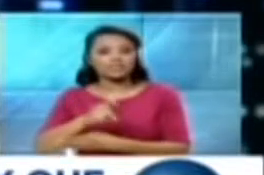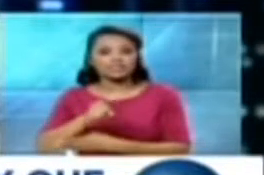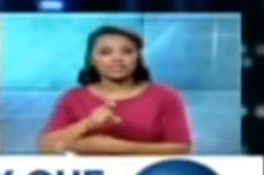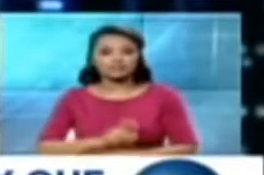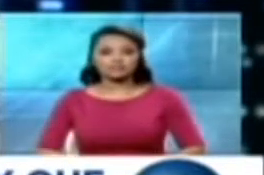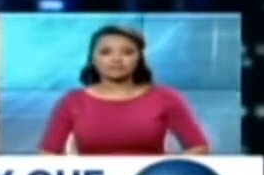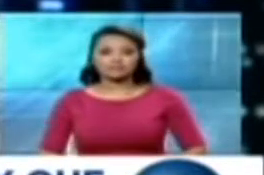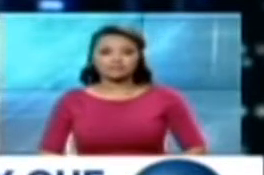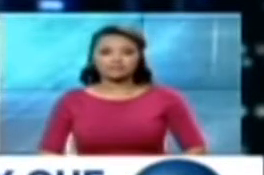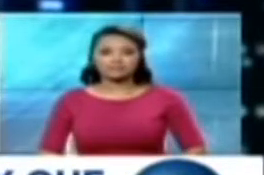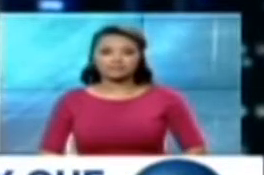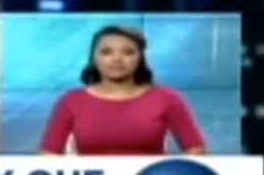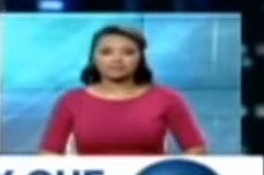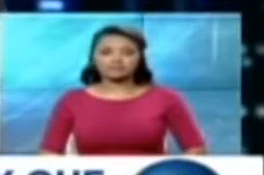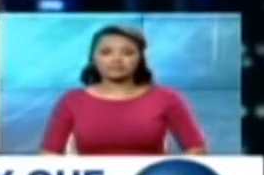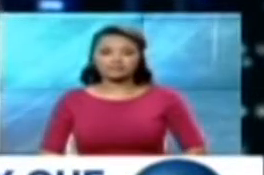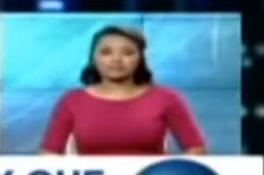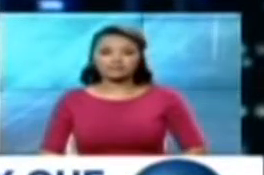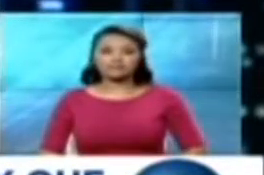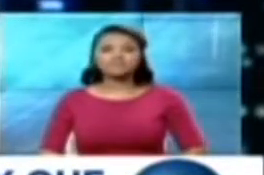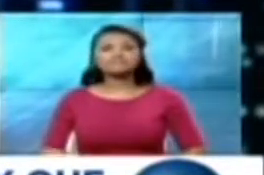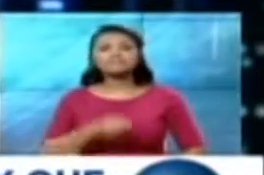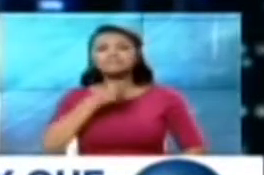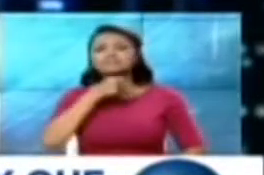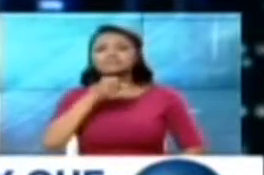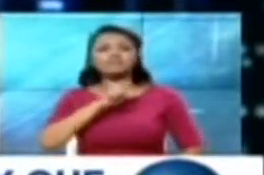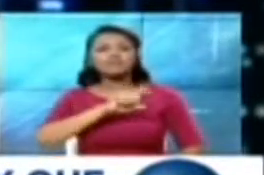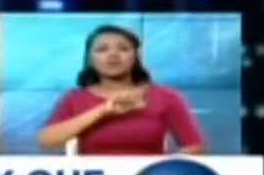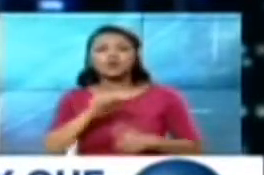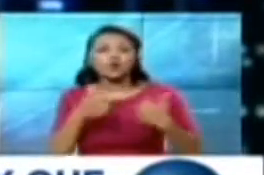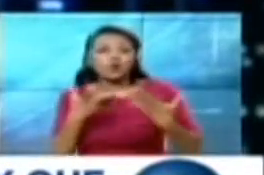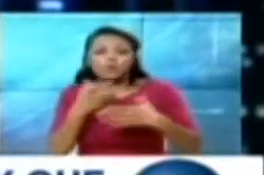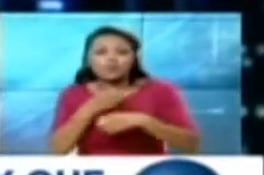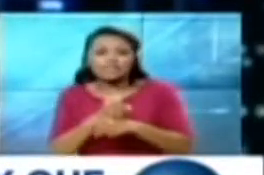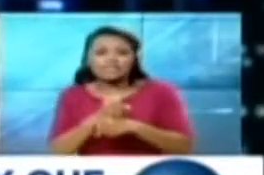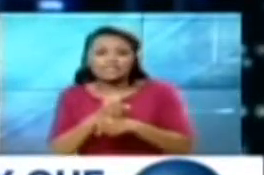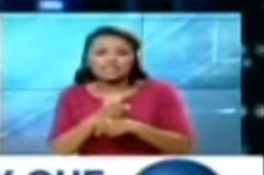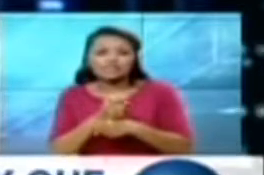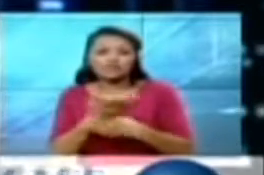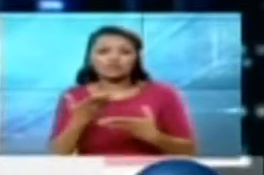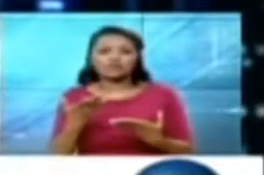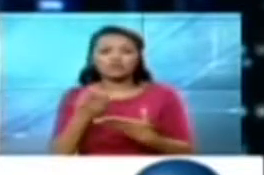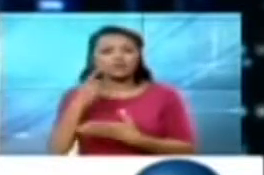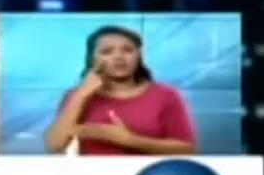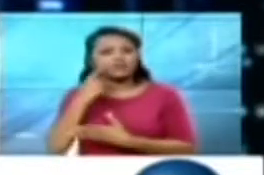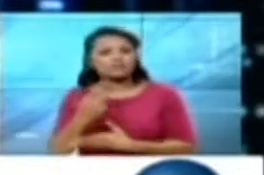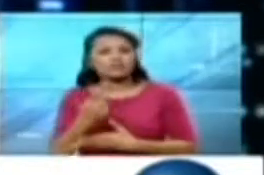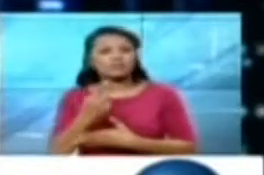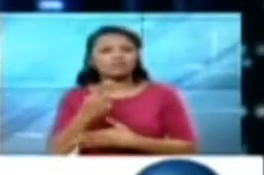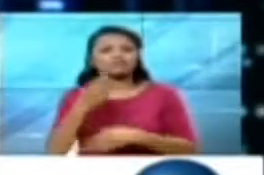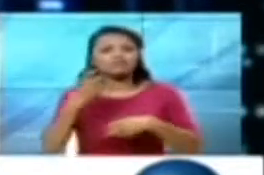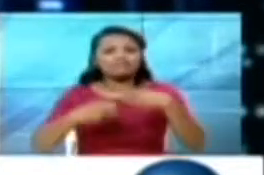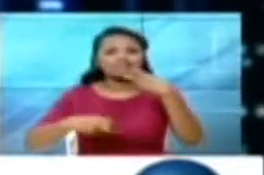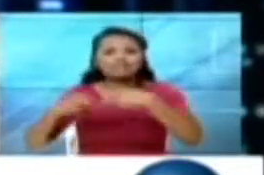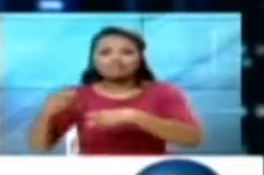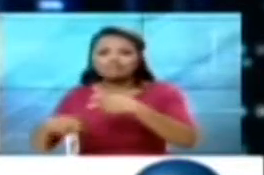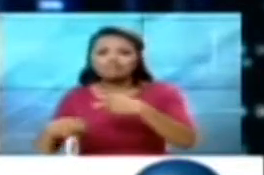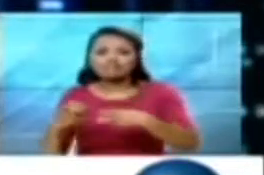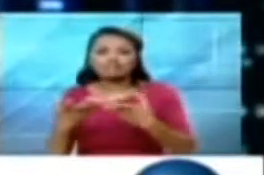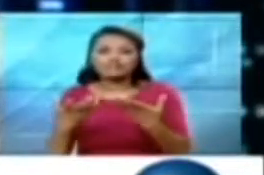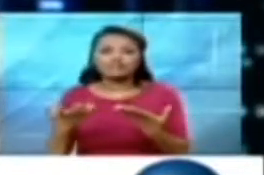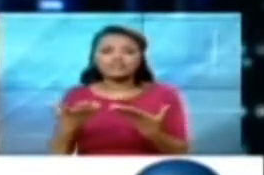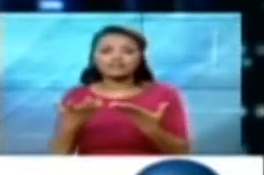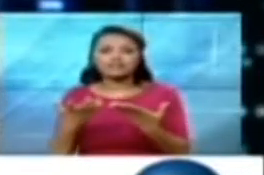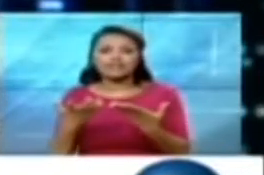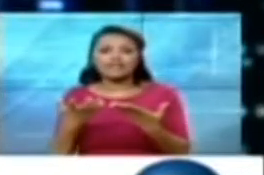su desarrollo. ¿Cómo lograrlo? ¿Cuál sería la propuesta concreta? Cuando vemos situaciones que las